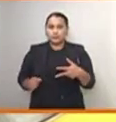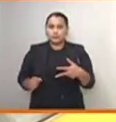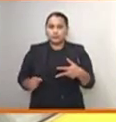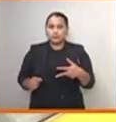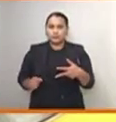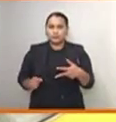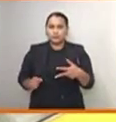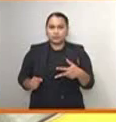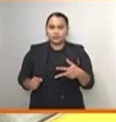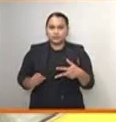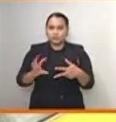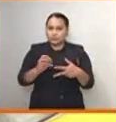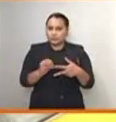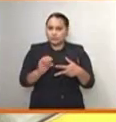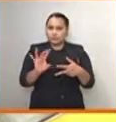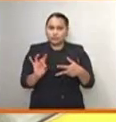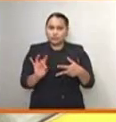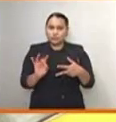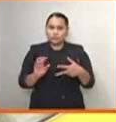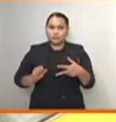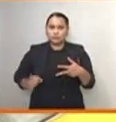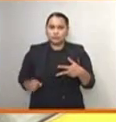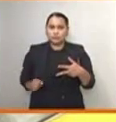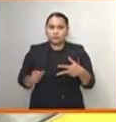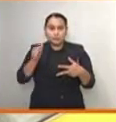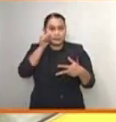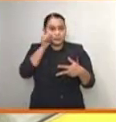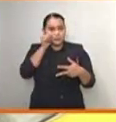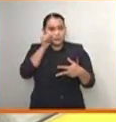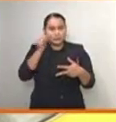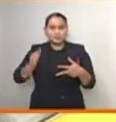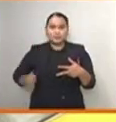Y este es el 08, tercer número ganador, atentos.